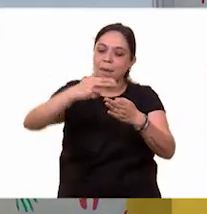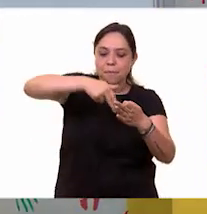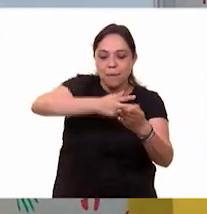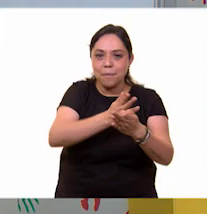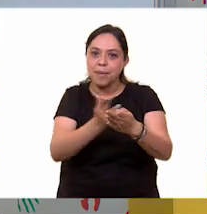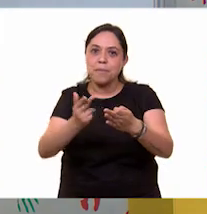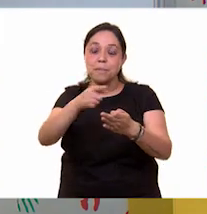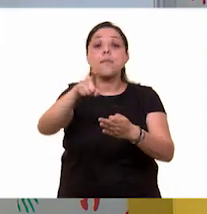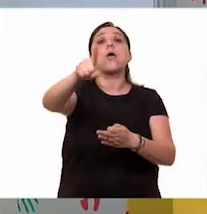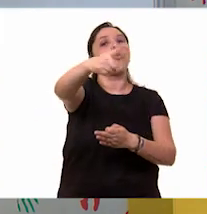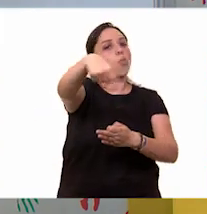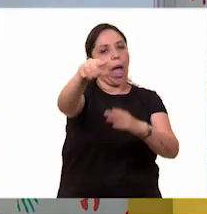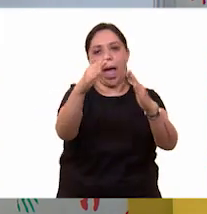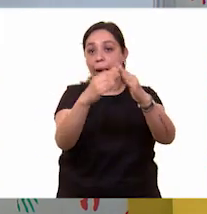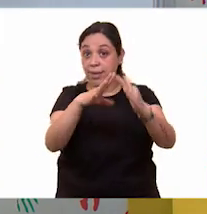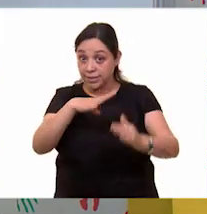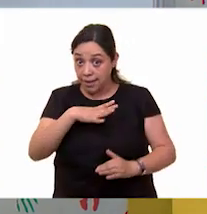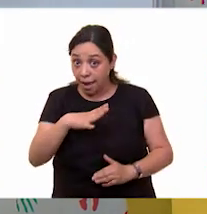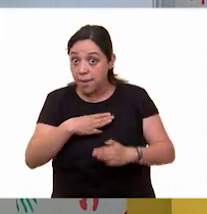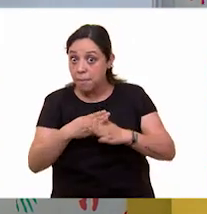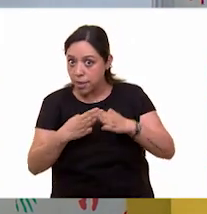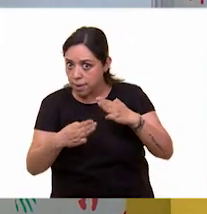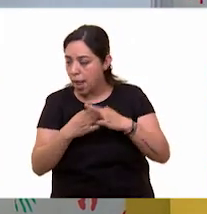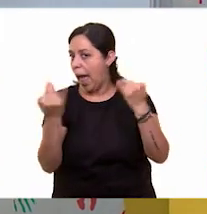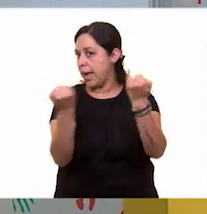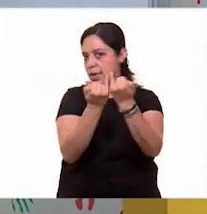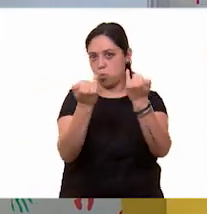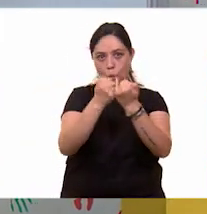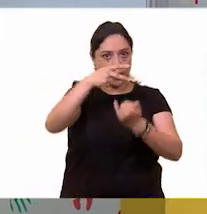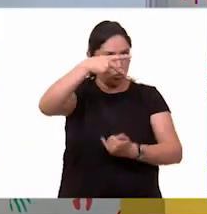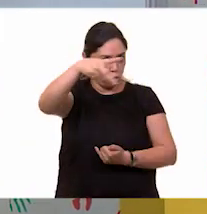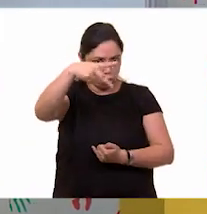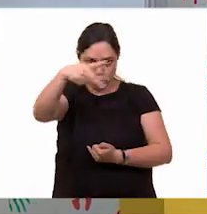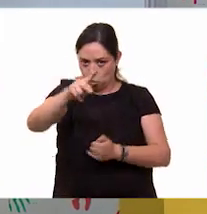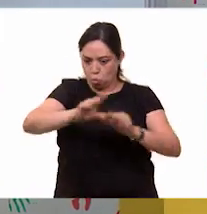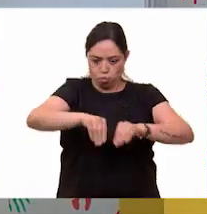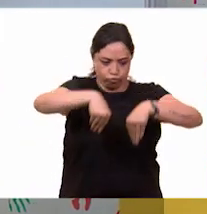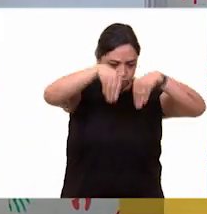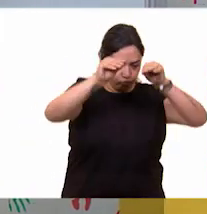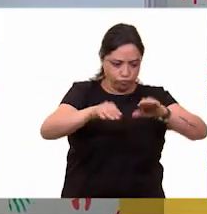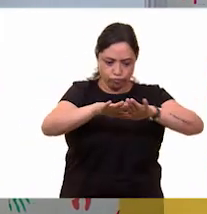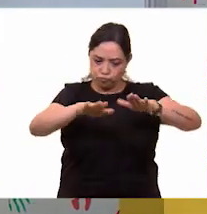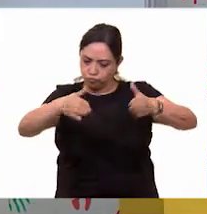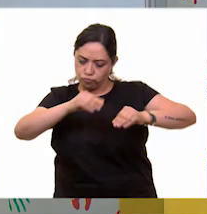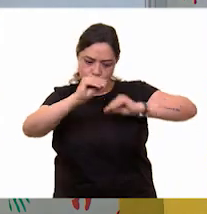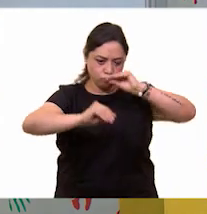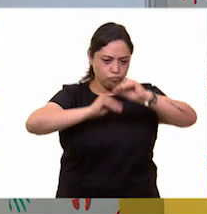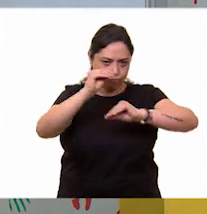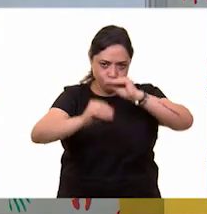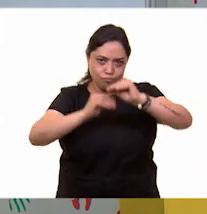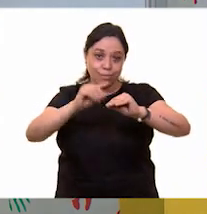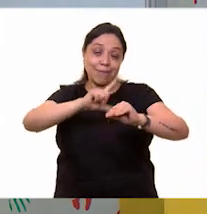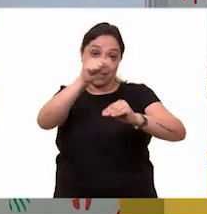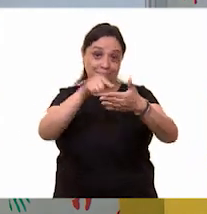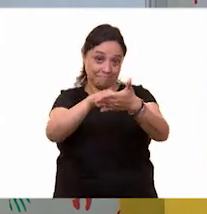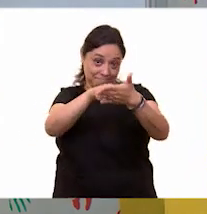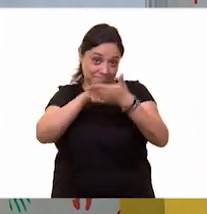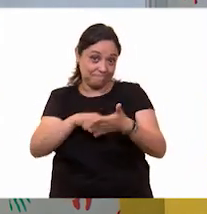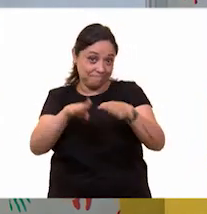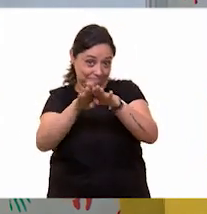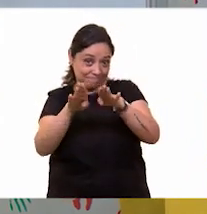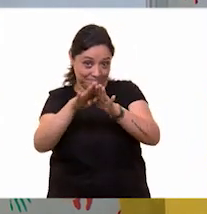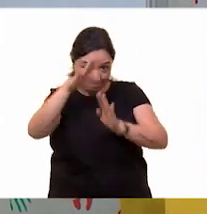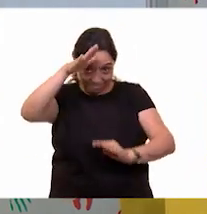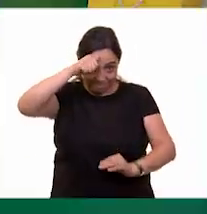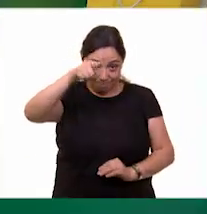casa con el material que tienen también van a ir creando sus propios manteles porque quiero que nos compartan cómo les quedan, ¿de acuerdo? ¡Sí!